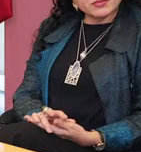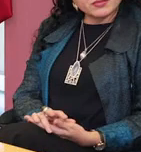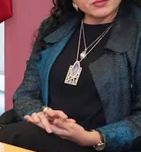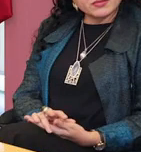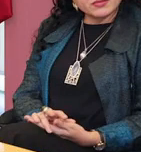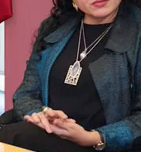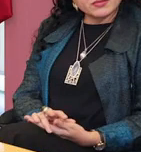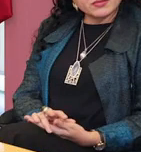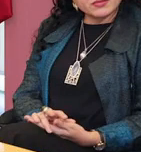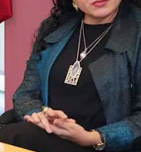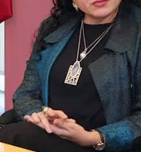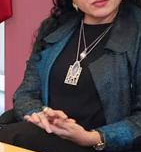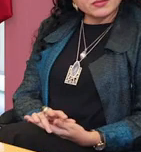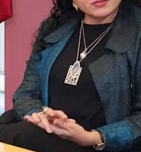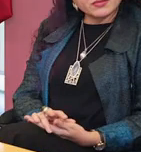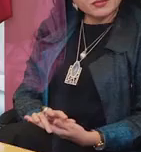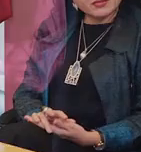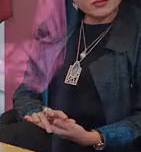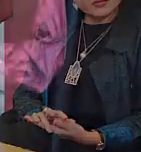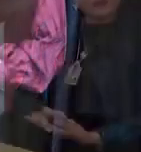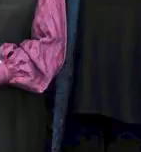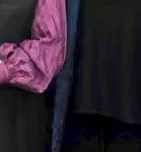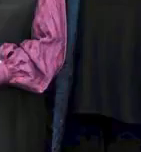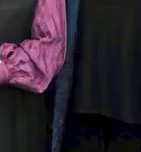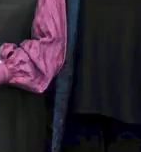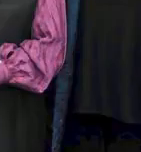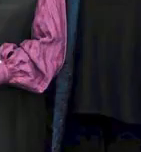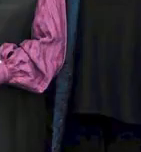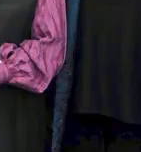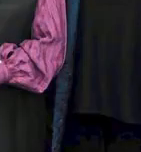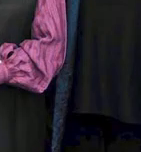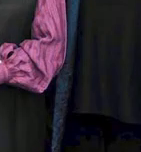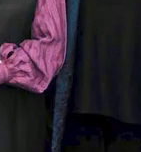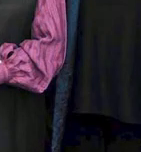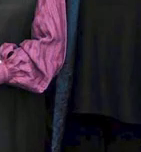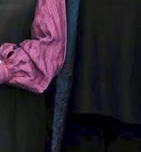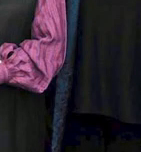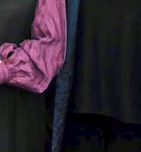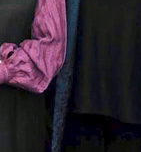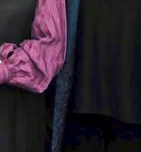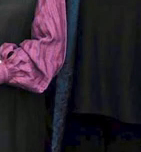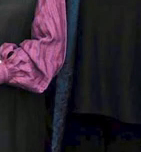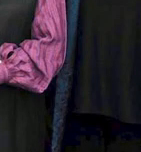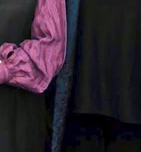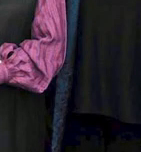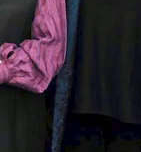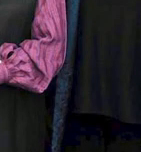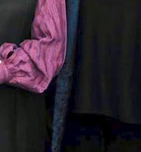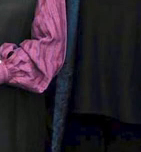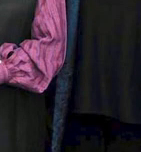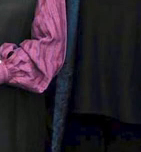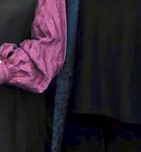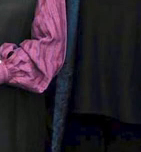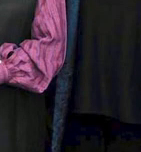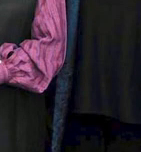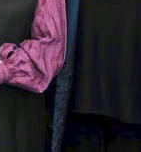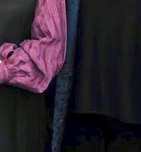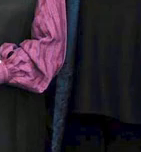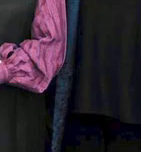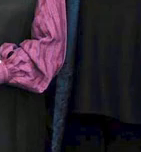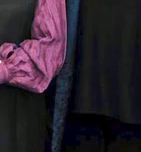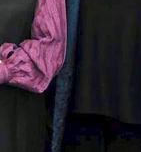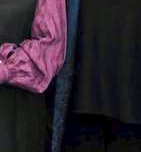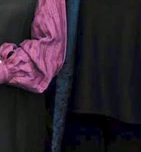Seguridad y Protección Ciudadana, la de Relaciones Exteriores, la Secretaría de la Defensa Nacional, la Fiscalía General de